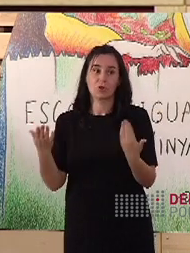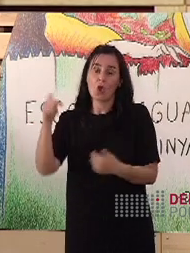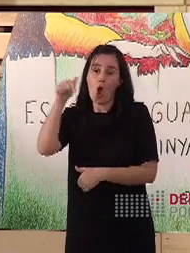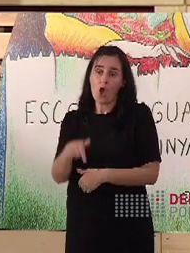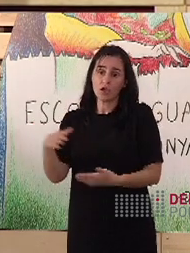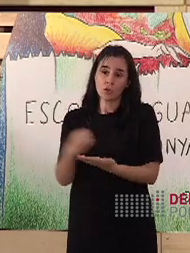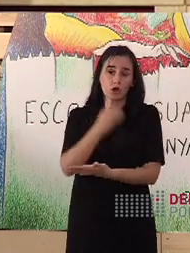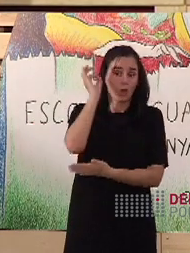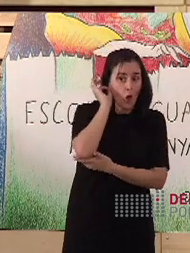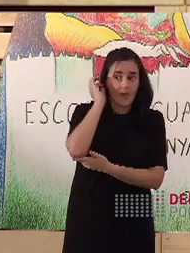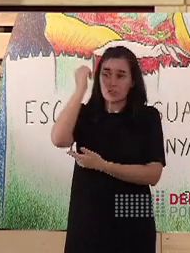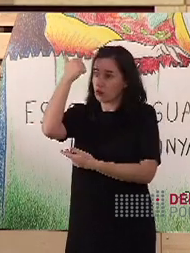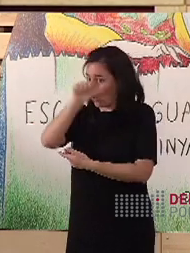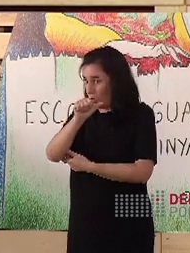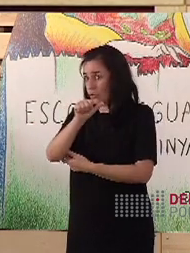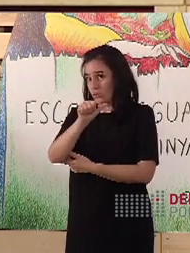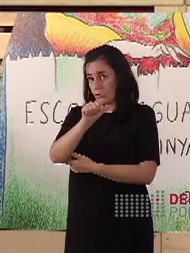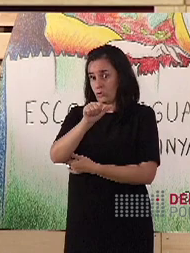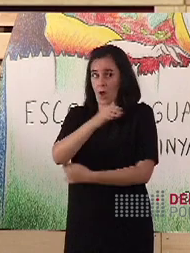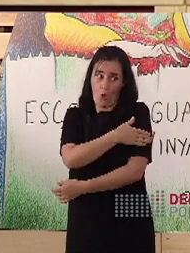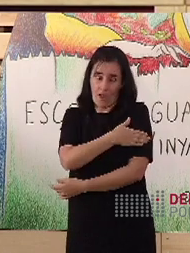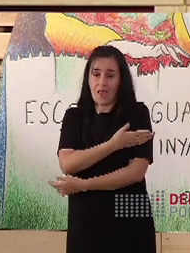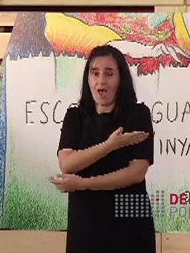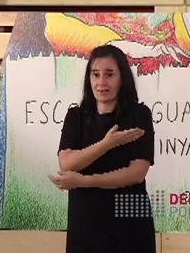e todos os que nos acompañades,